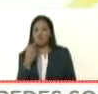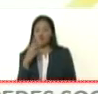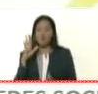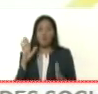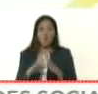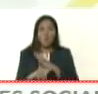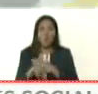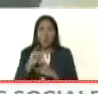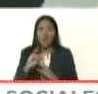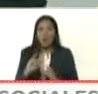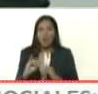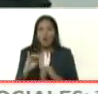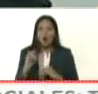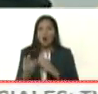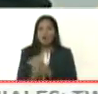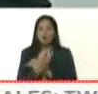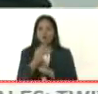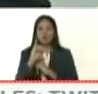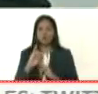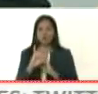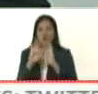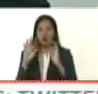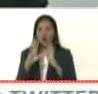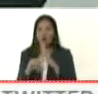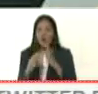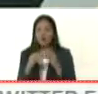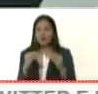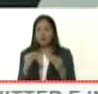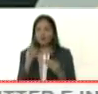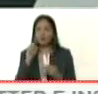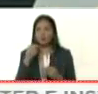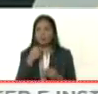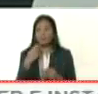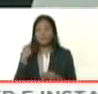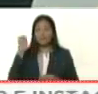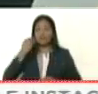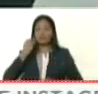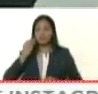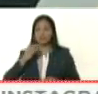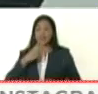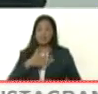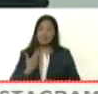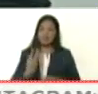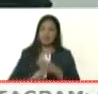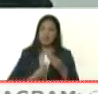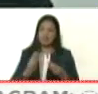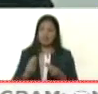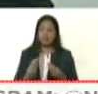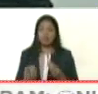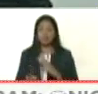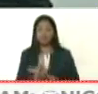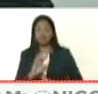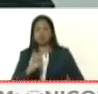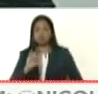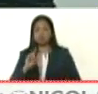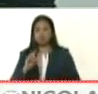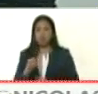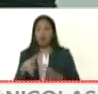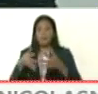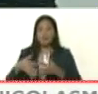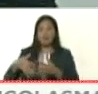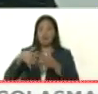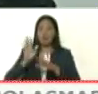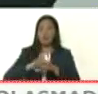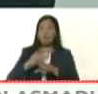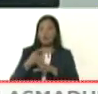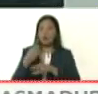donde además de que estafan y tratan de robar a la nación venezolana, también estafan al fisco norteamericano, porque acaba